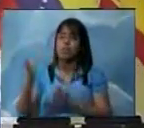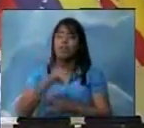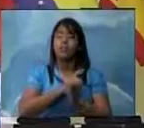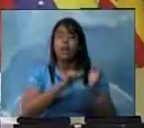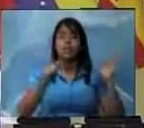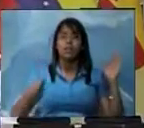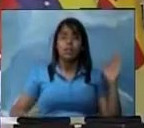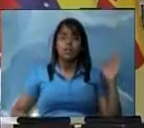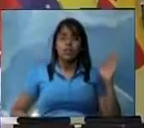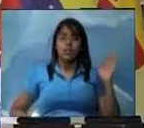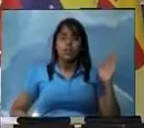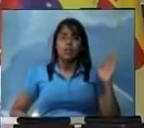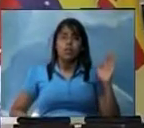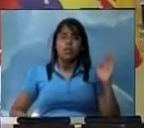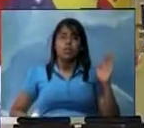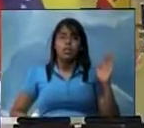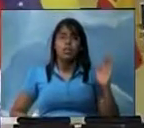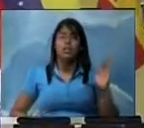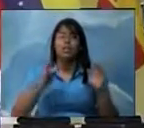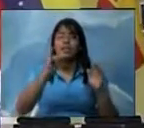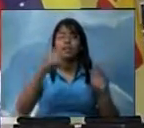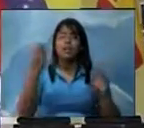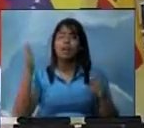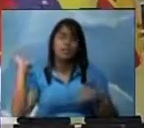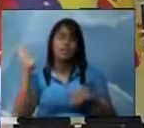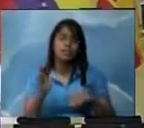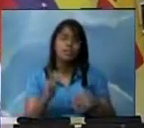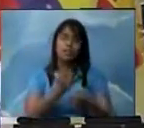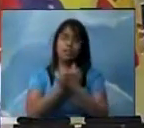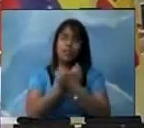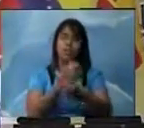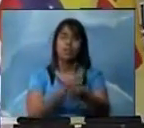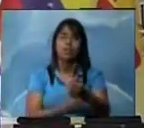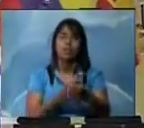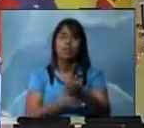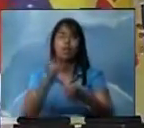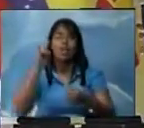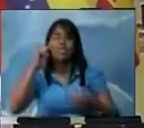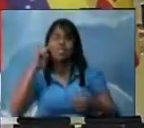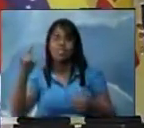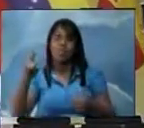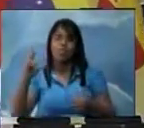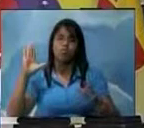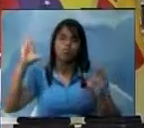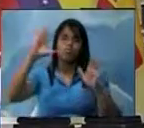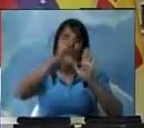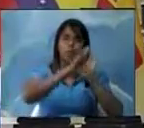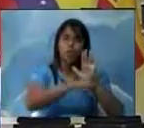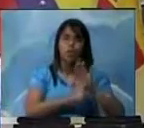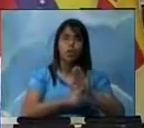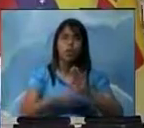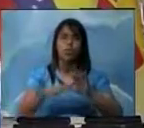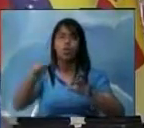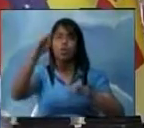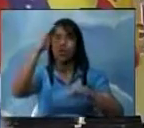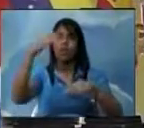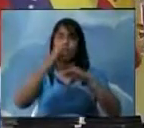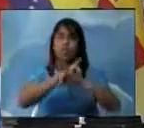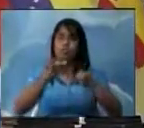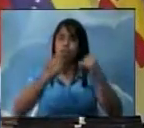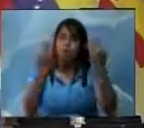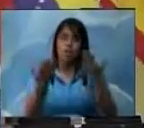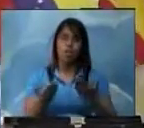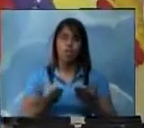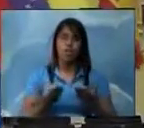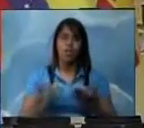del Señor, y que venga, amados hermanos, el diablo a quitarnos lo que Dios nos ha